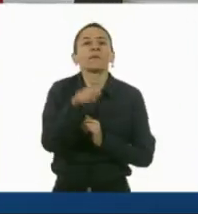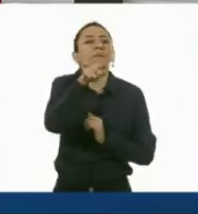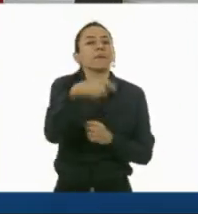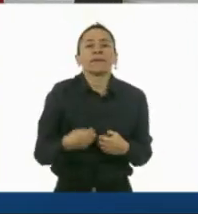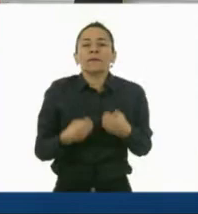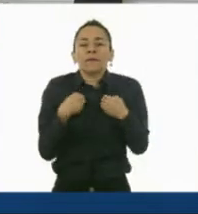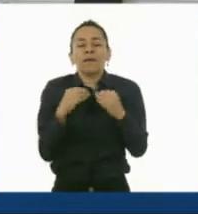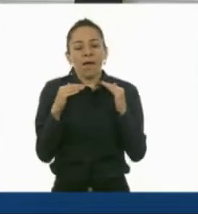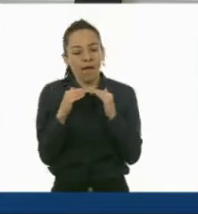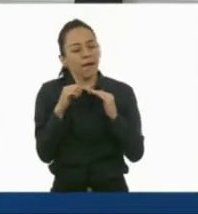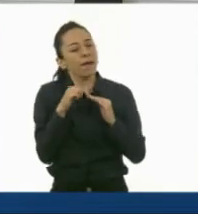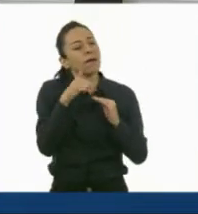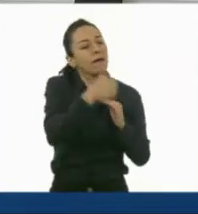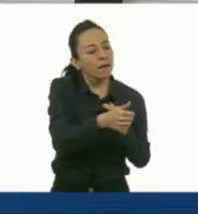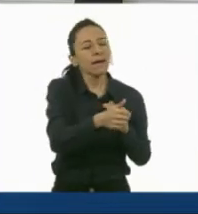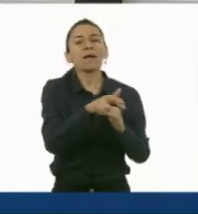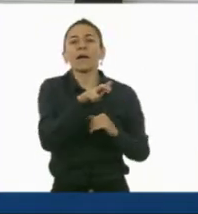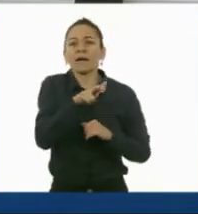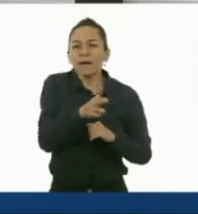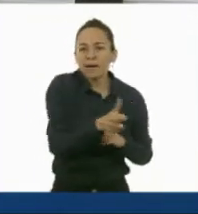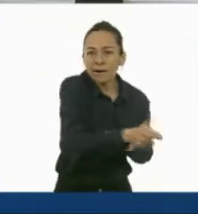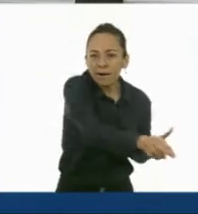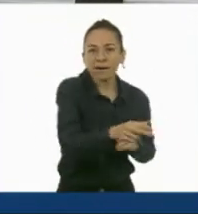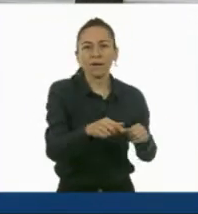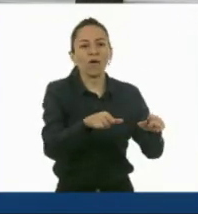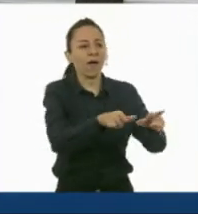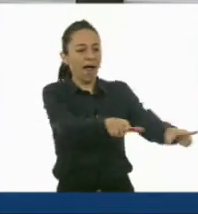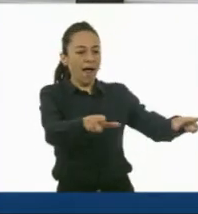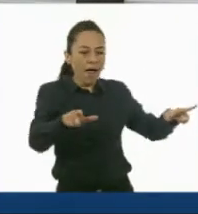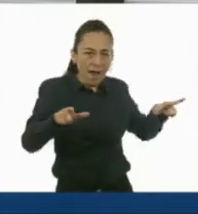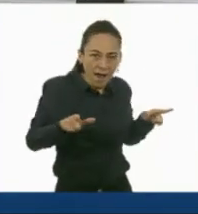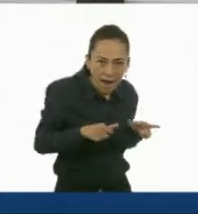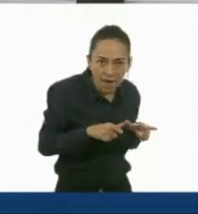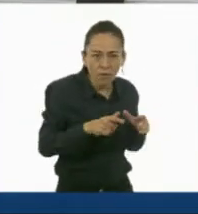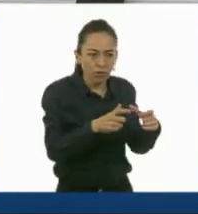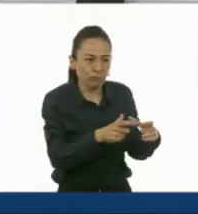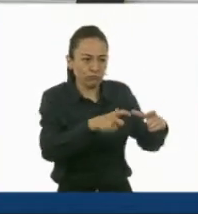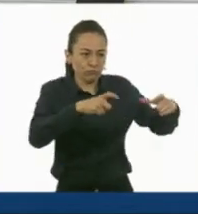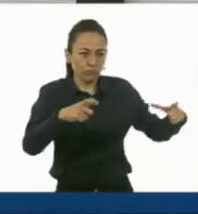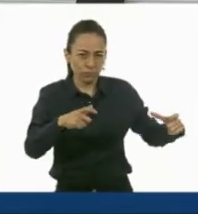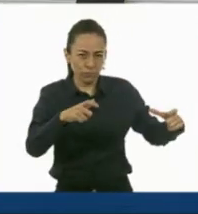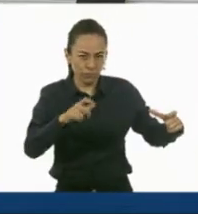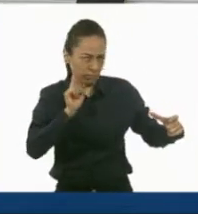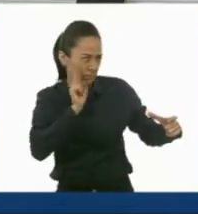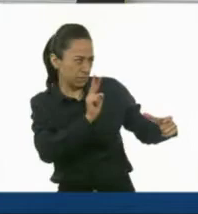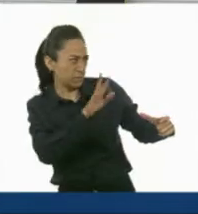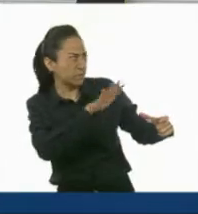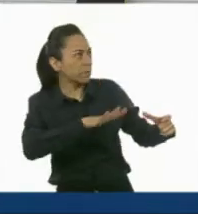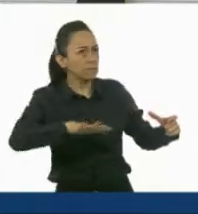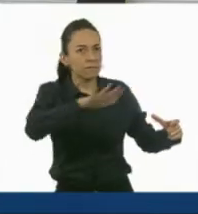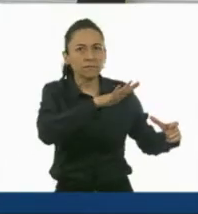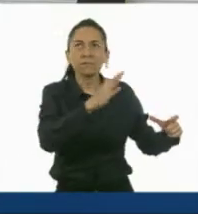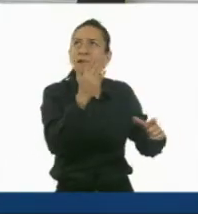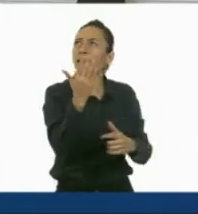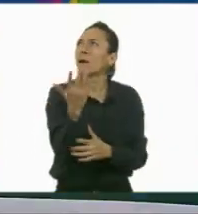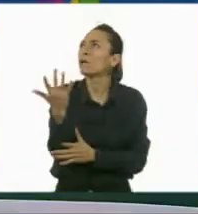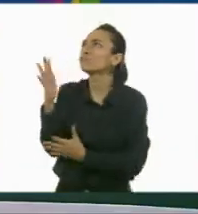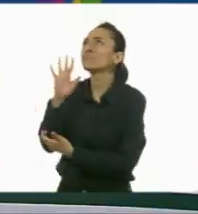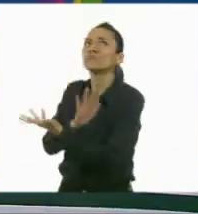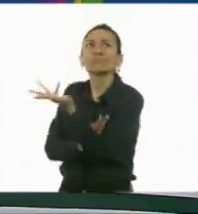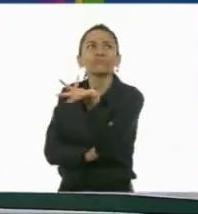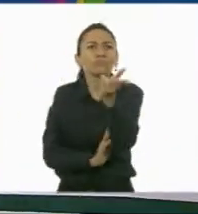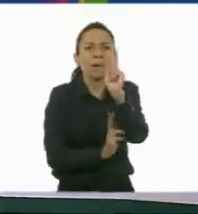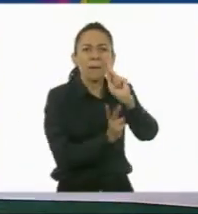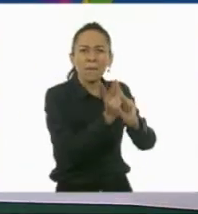lago, una laguna, y han observado cómo es la vegetación alrededor. Es abundante por lo general,